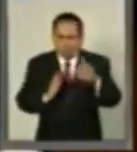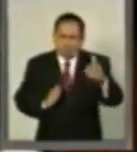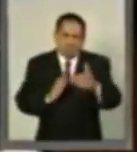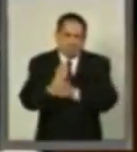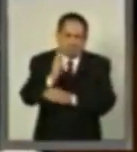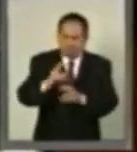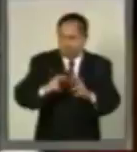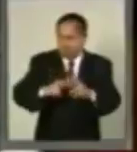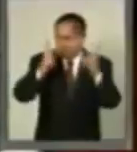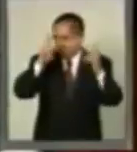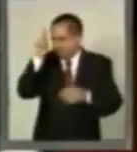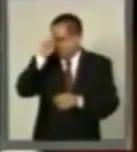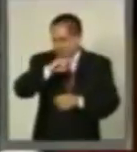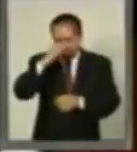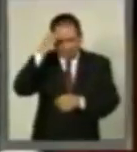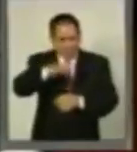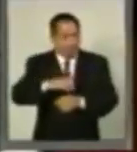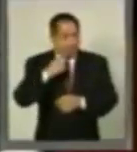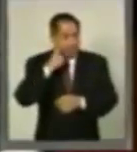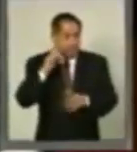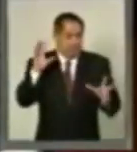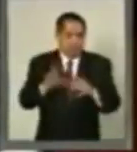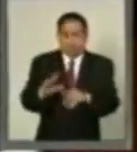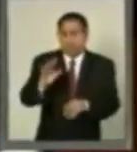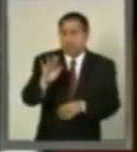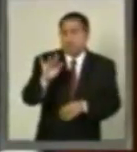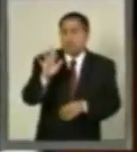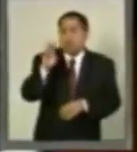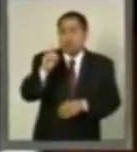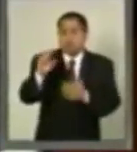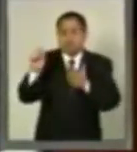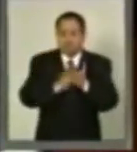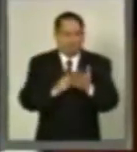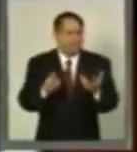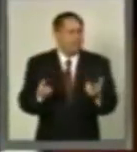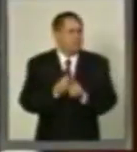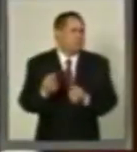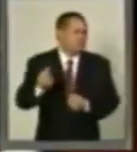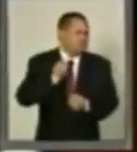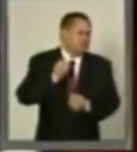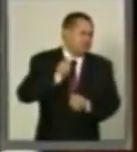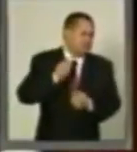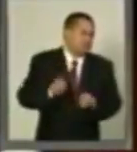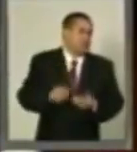donde en los 59 meses de su gestión se han cometido